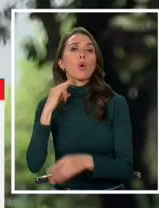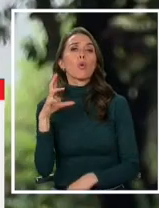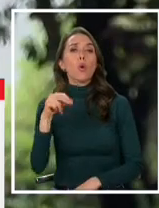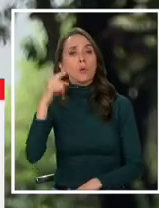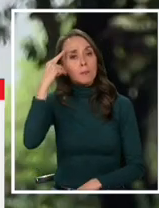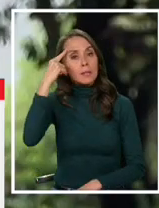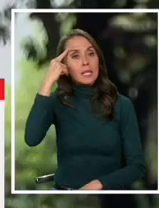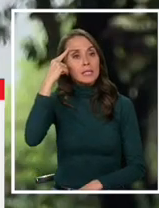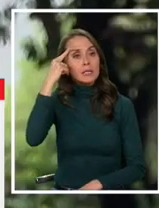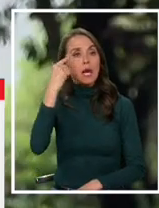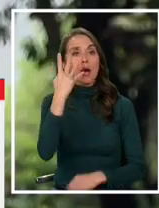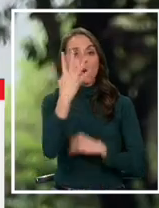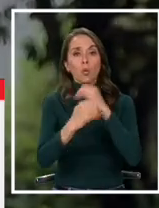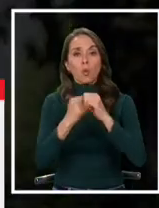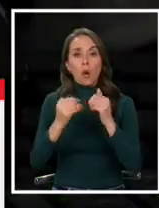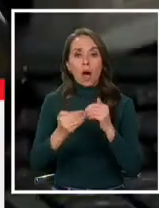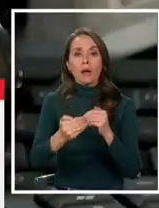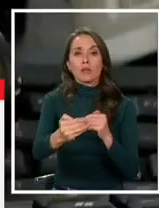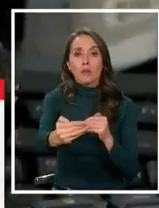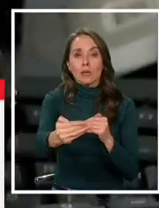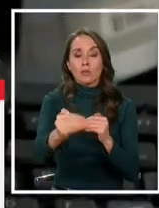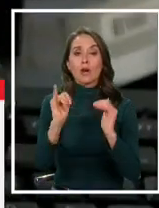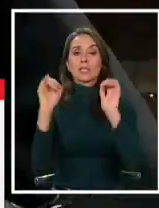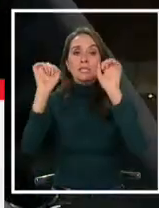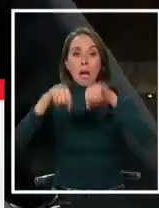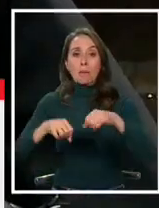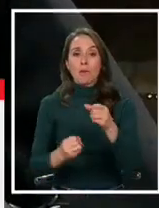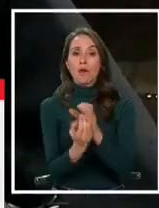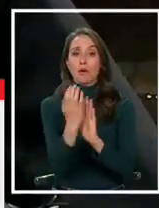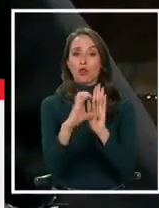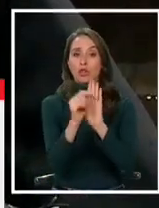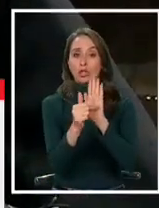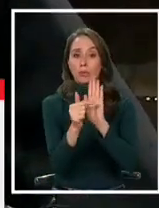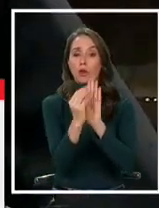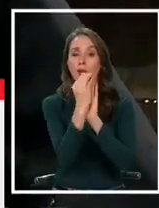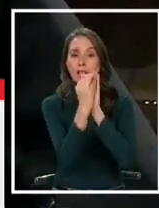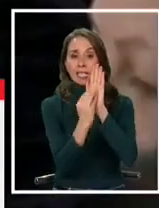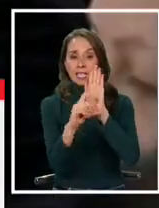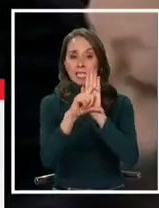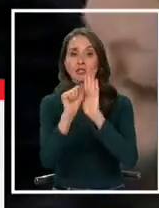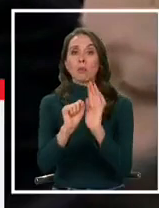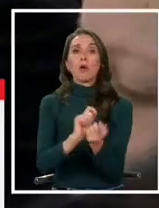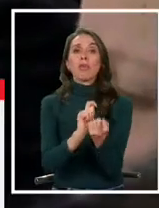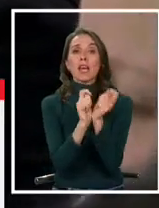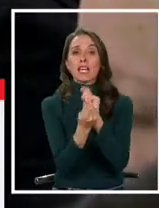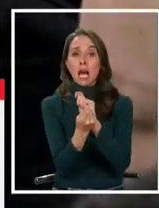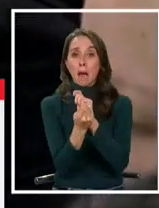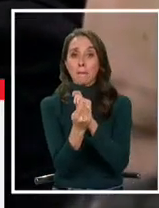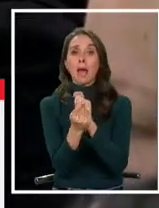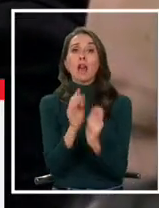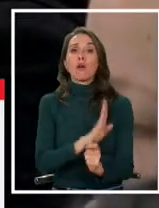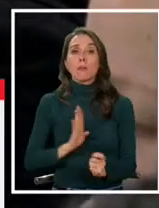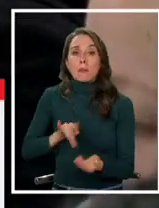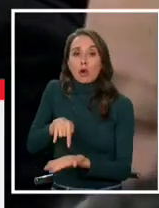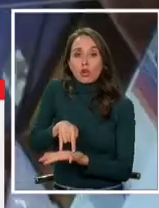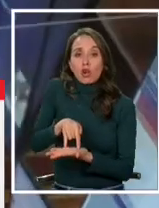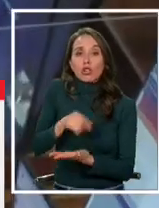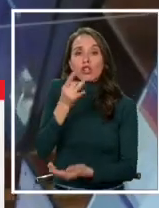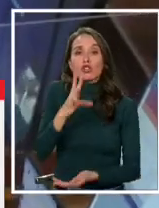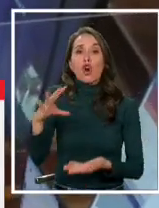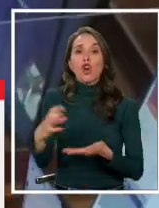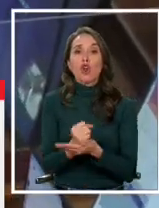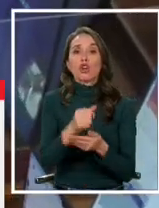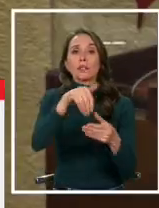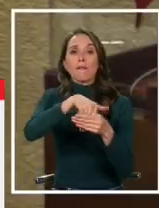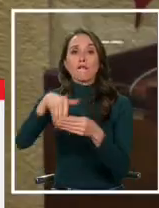pensado para estos 4 años que vienen de aprobarse la nueva constitución el texto podrá ser modificado por el actual congreso solo si